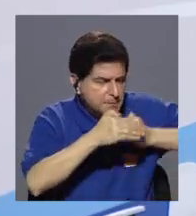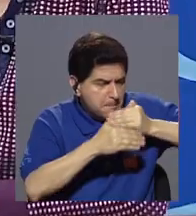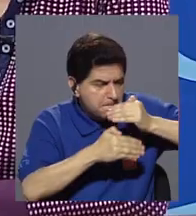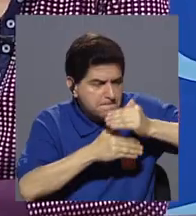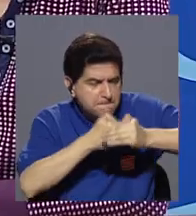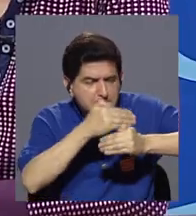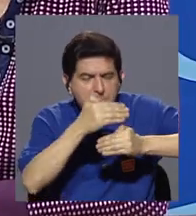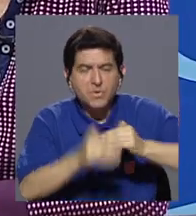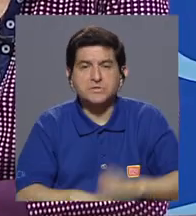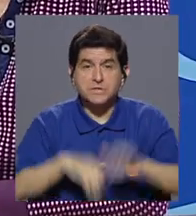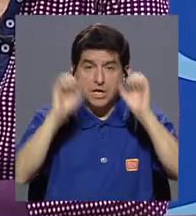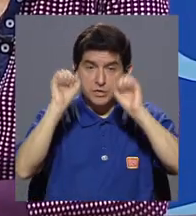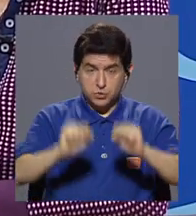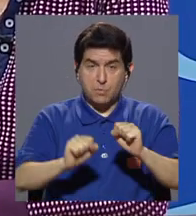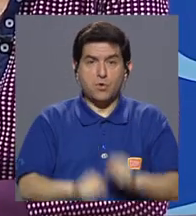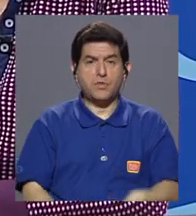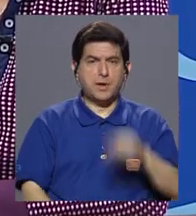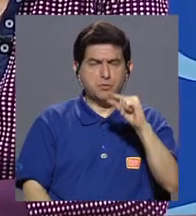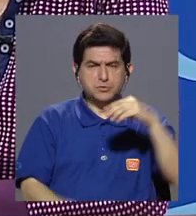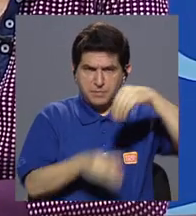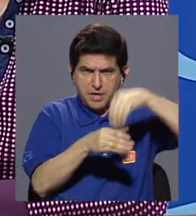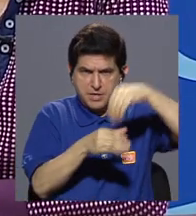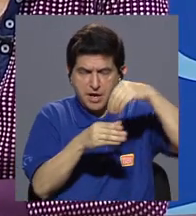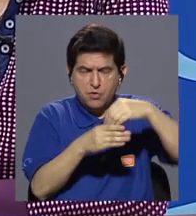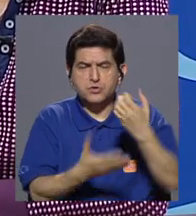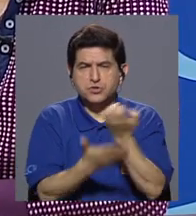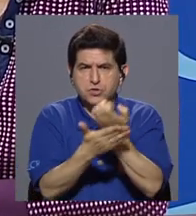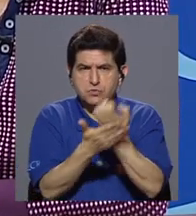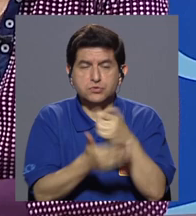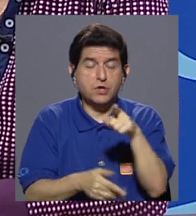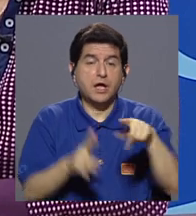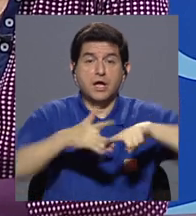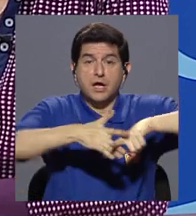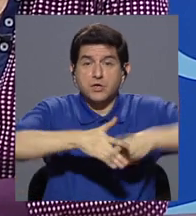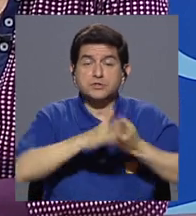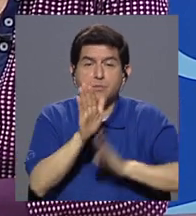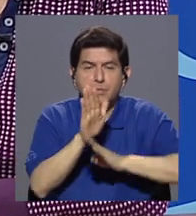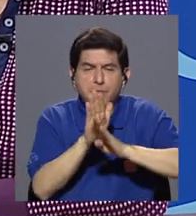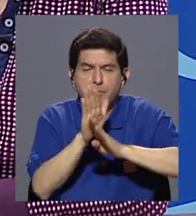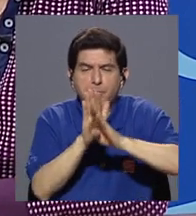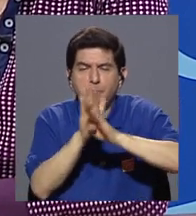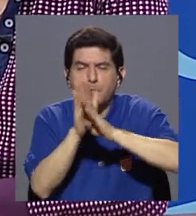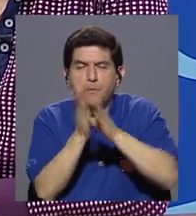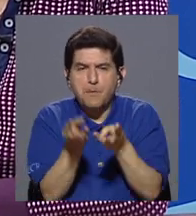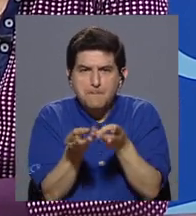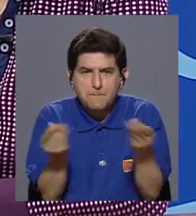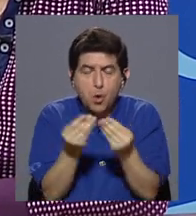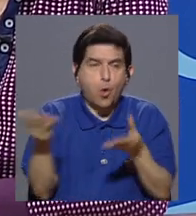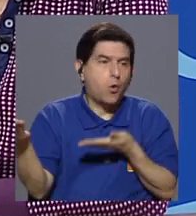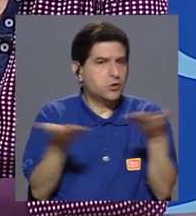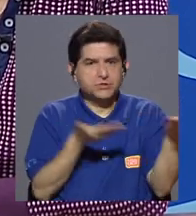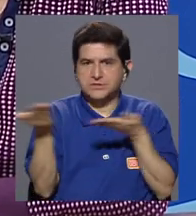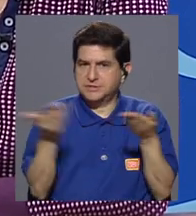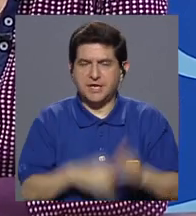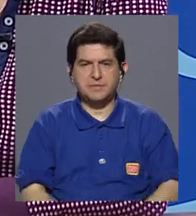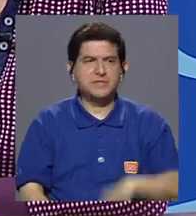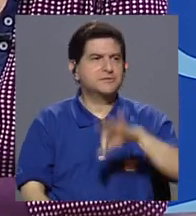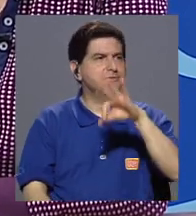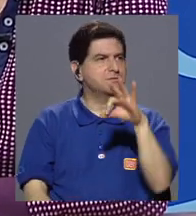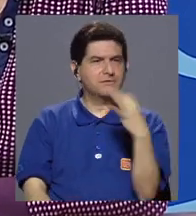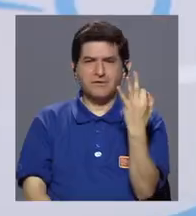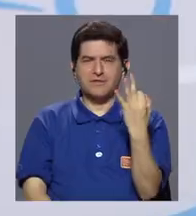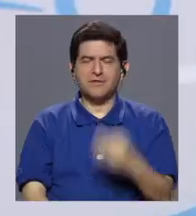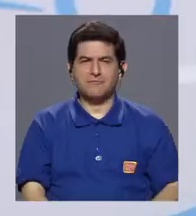donde ahí le podemos dar un pequeño aporte económico y que ellos ya empiecen a desarrollar el producto de servicio de una forma más